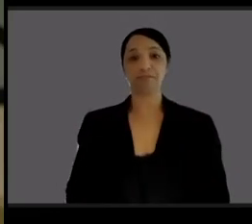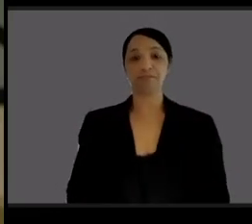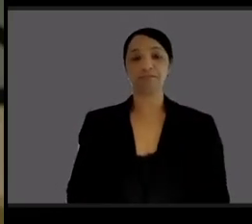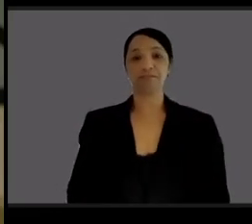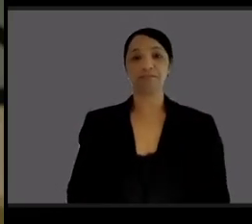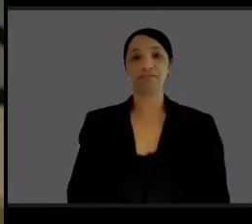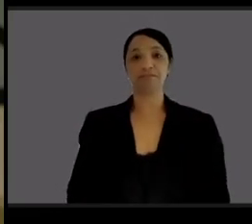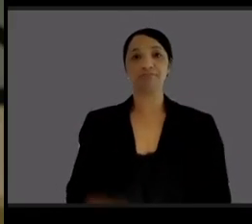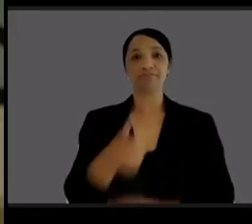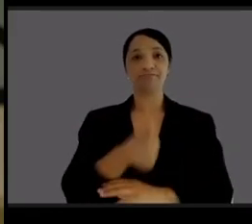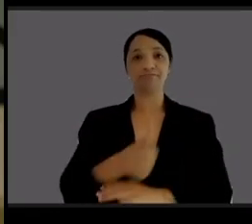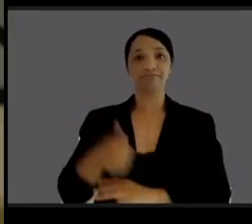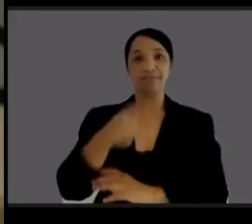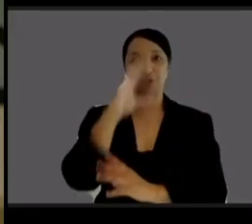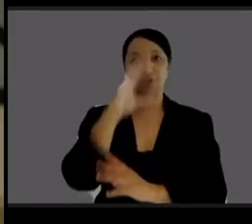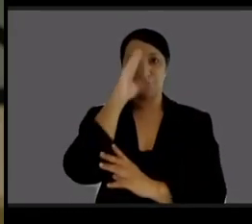gracias.